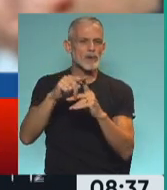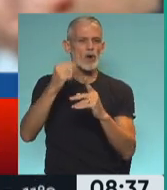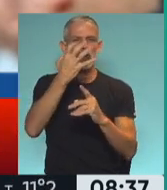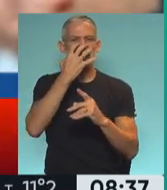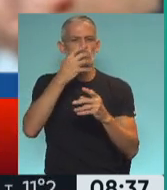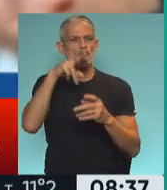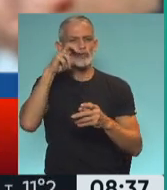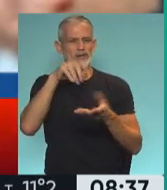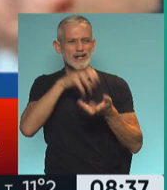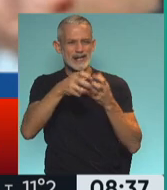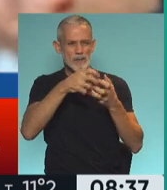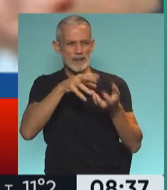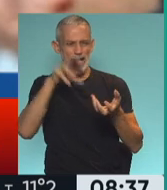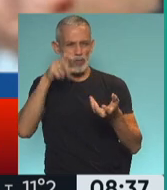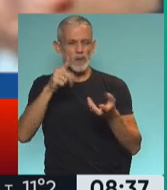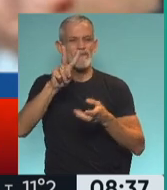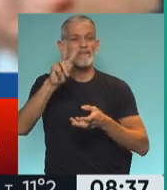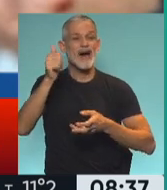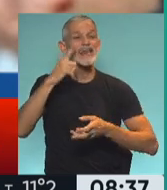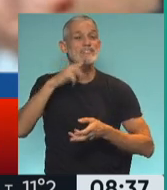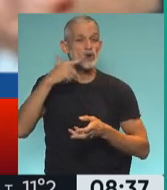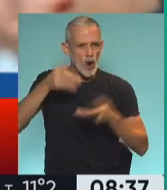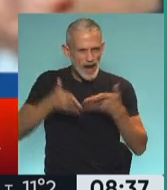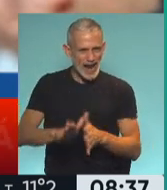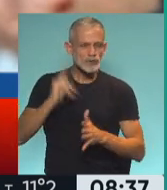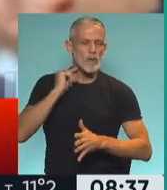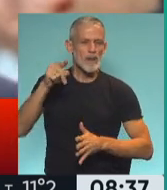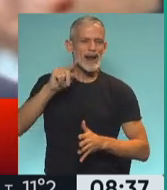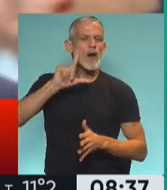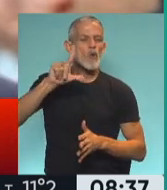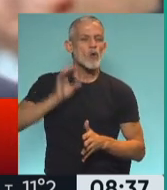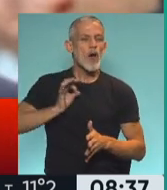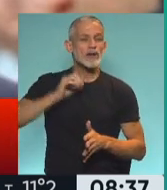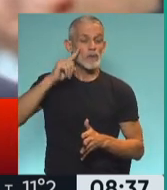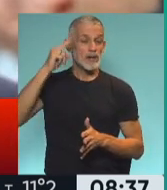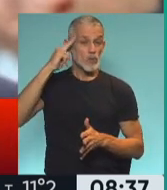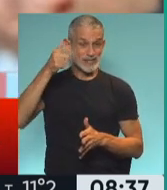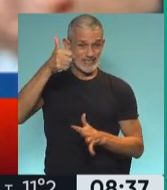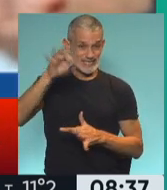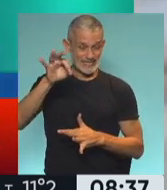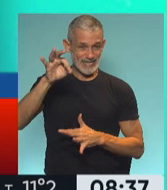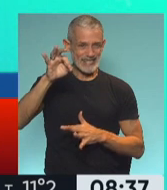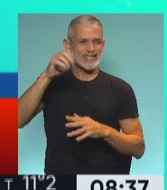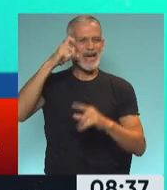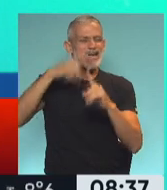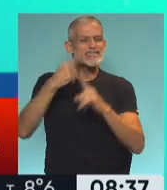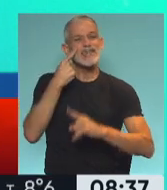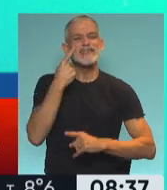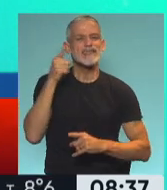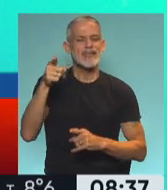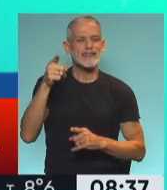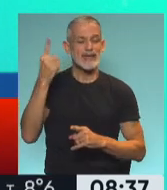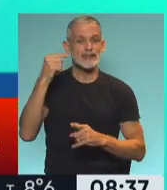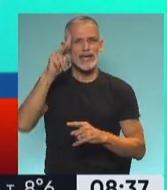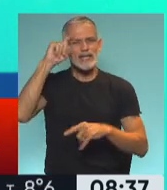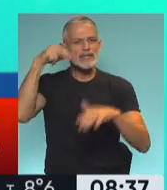asistencia respiratoria. Barisco había nacido en Paraná en julio de 1960. El ex jefe comunal había sido internado en